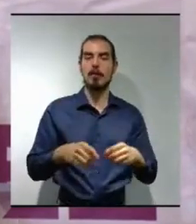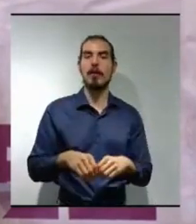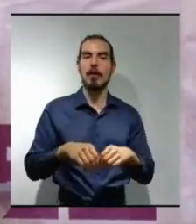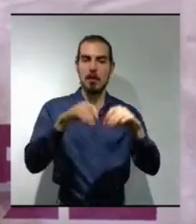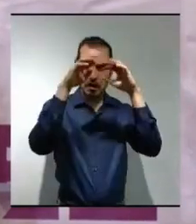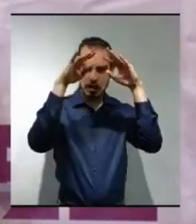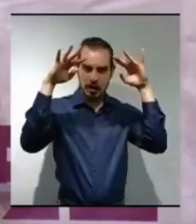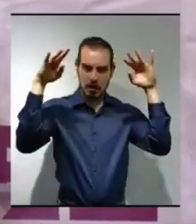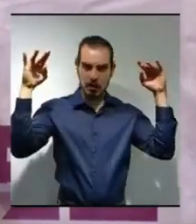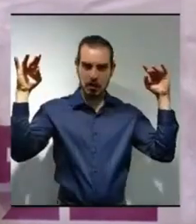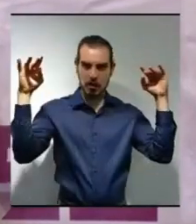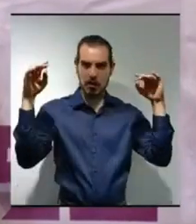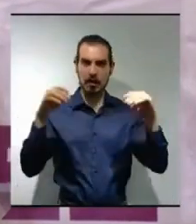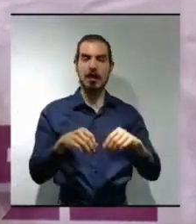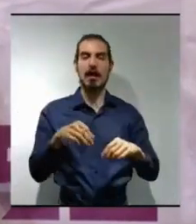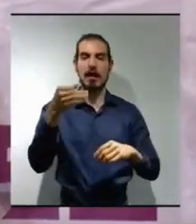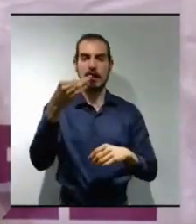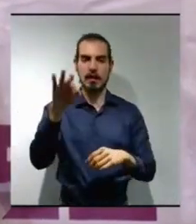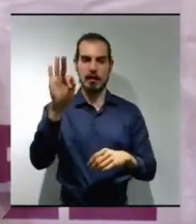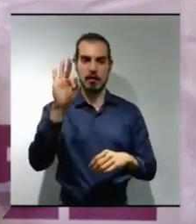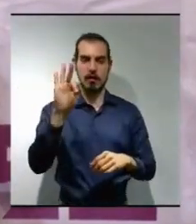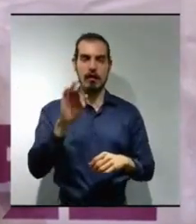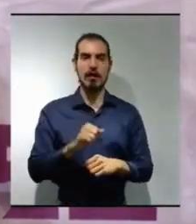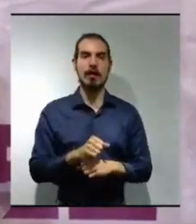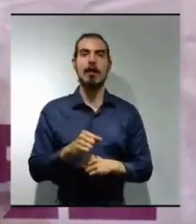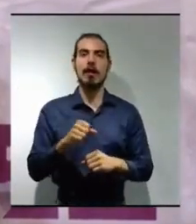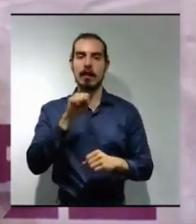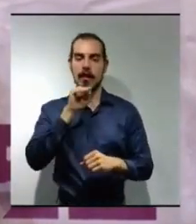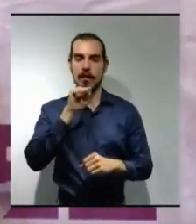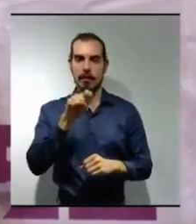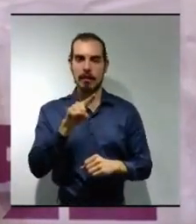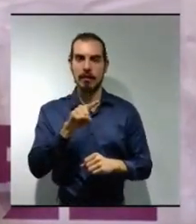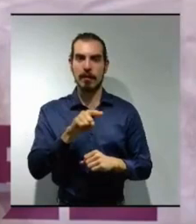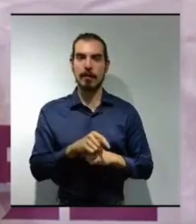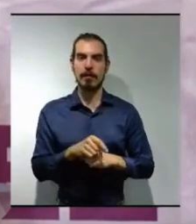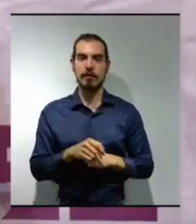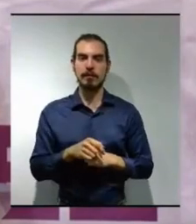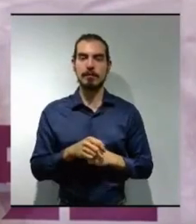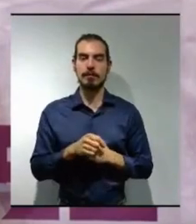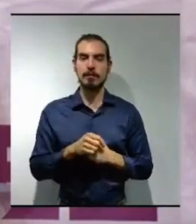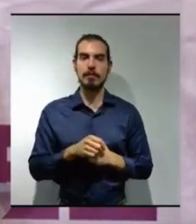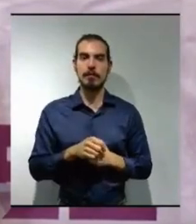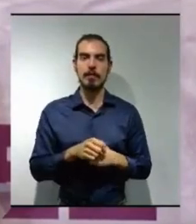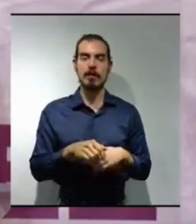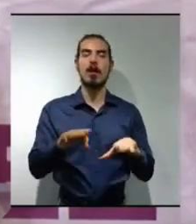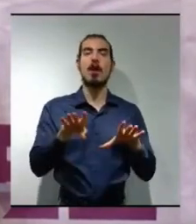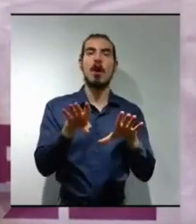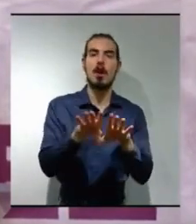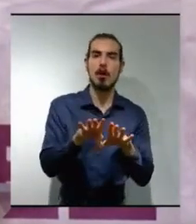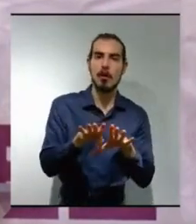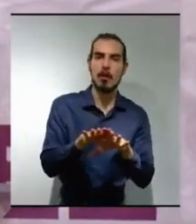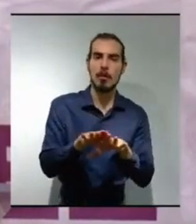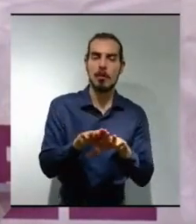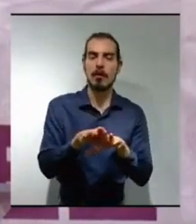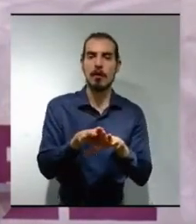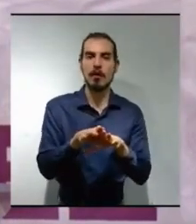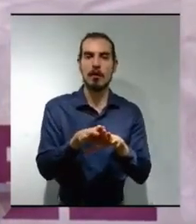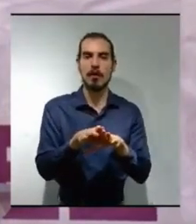así como Tesorería. Estamos ahí tratando de ver los descuentos que se puedan dar a través de